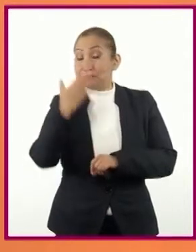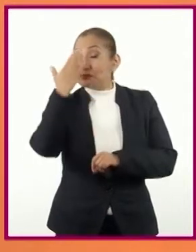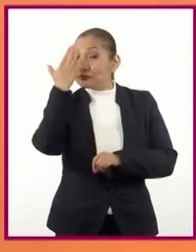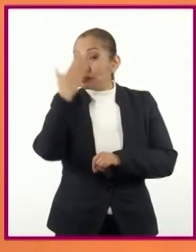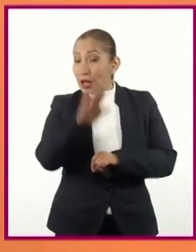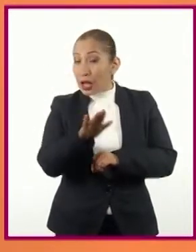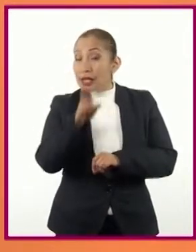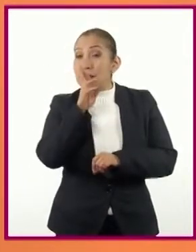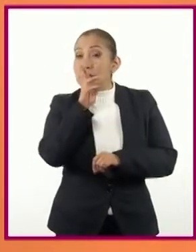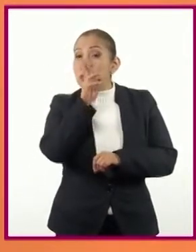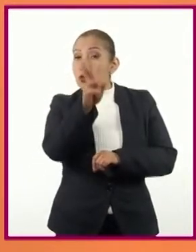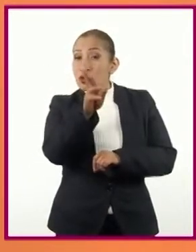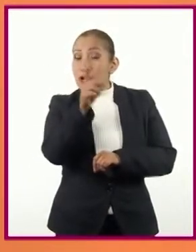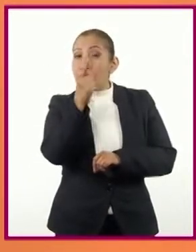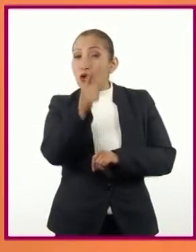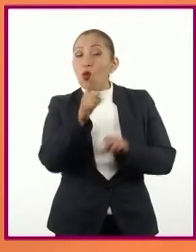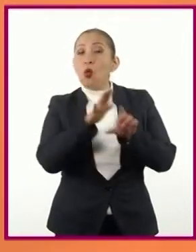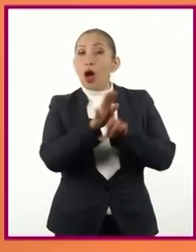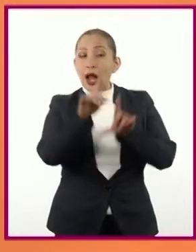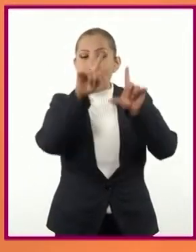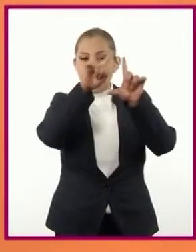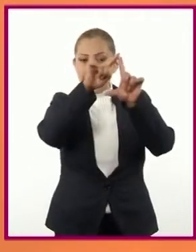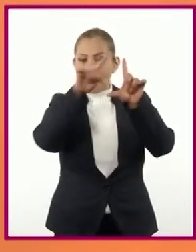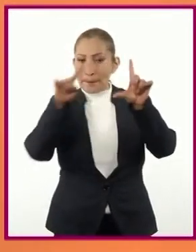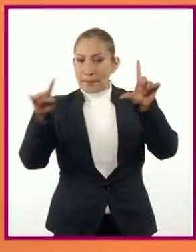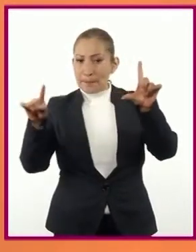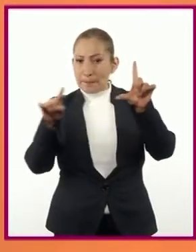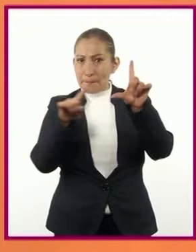que resolver un triángulo rectángulo implica,